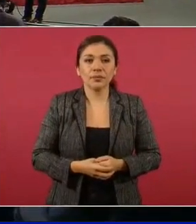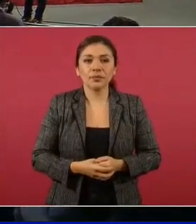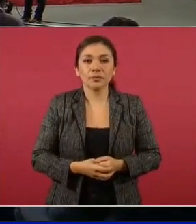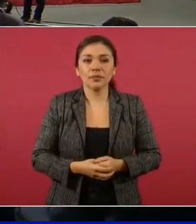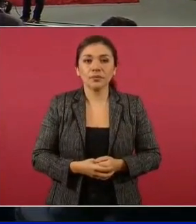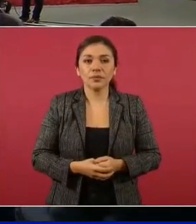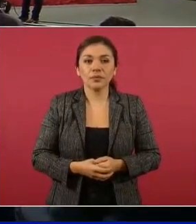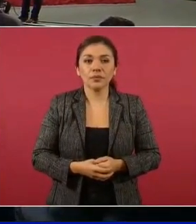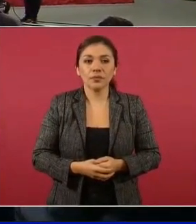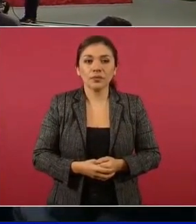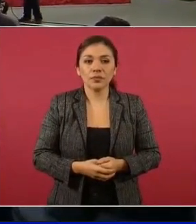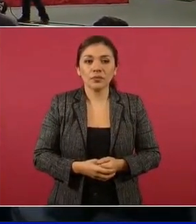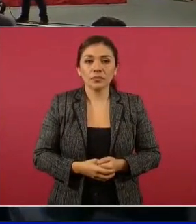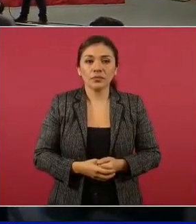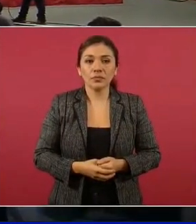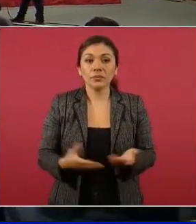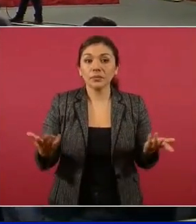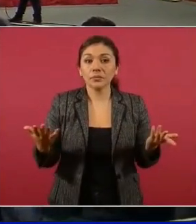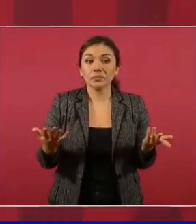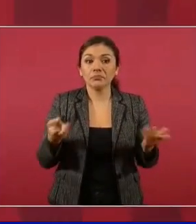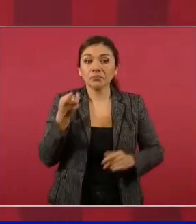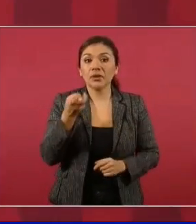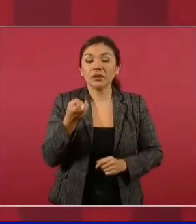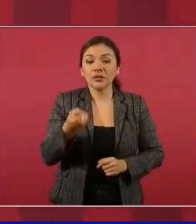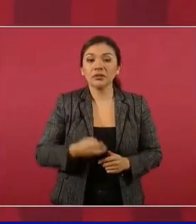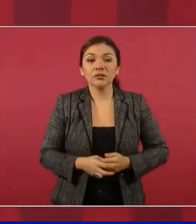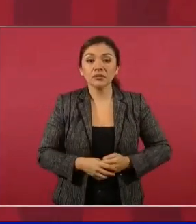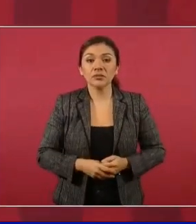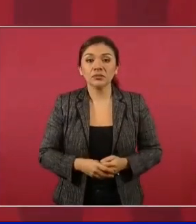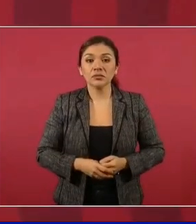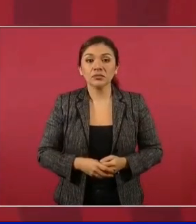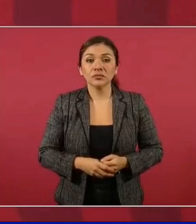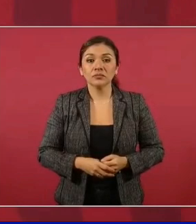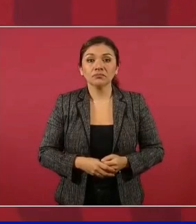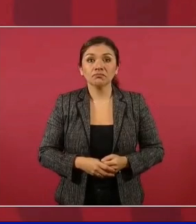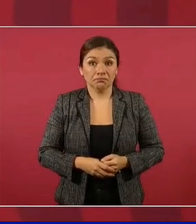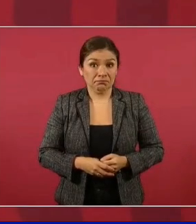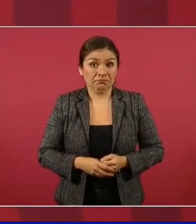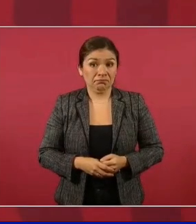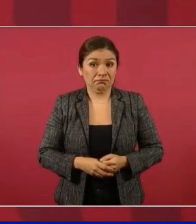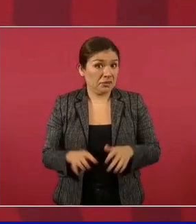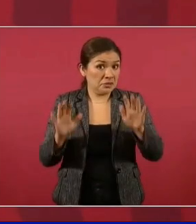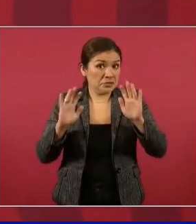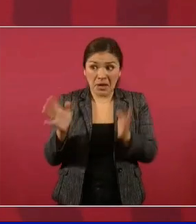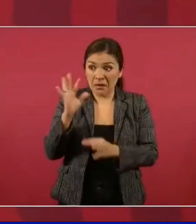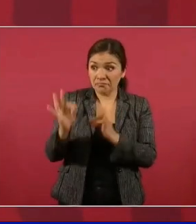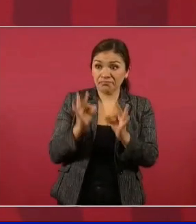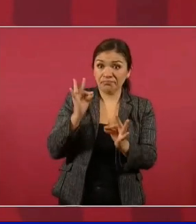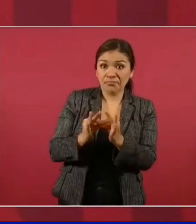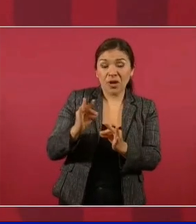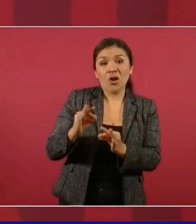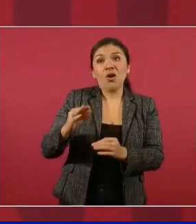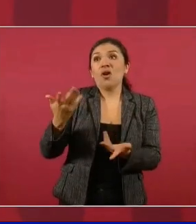Entonces, ¿y qué? ¿Ya no hay monopolios?